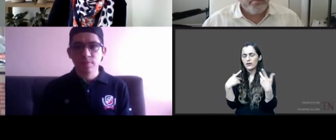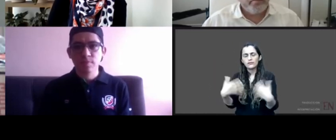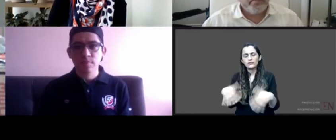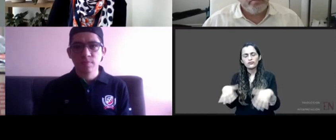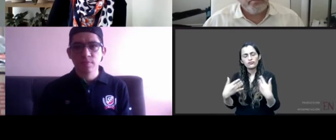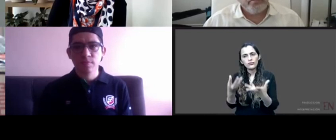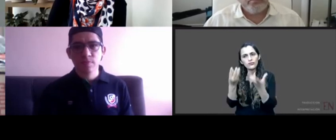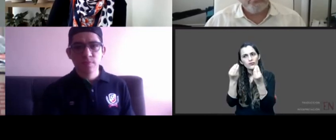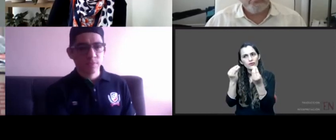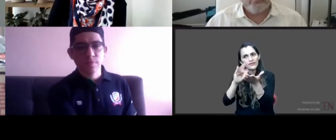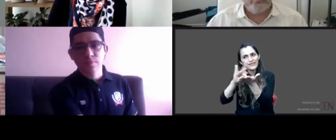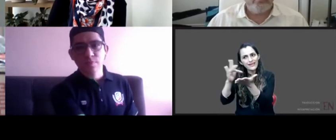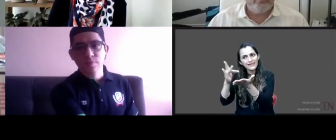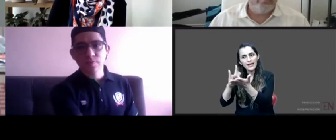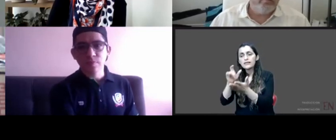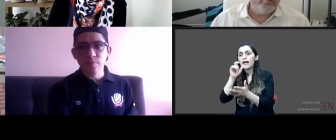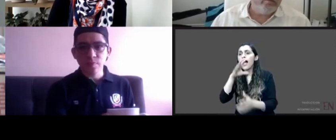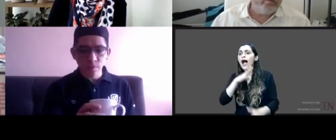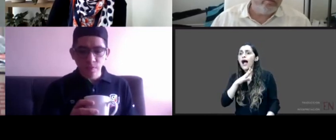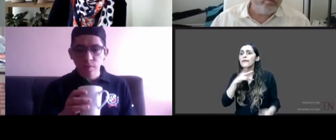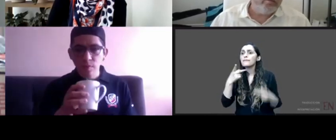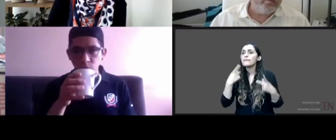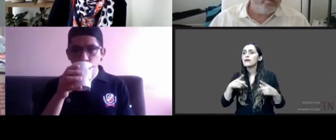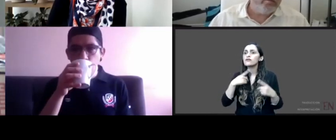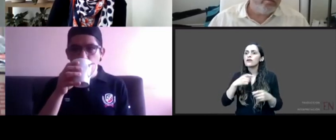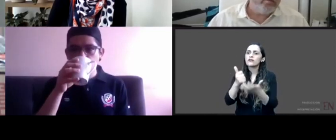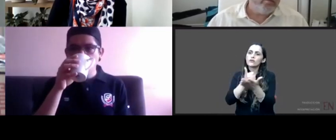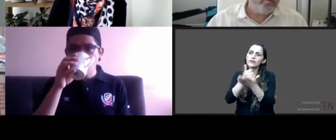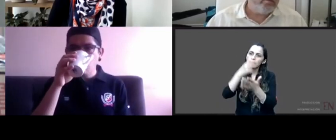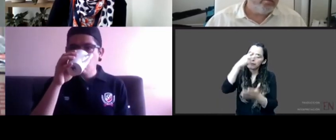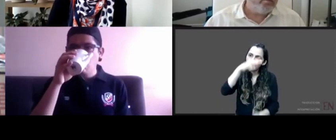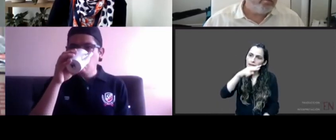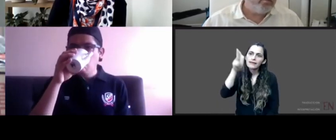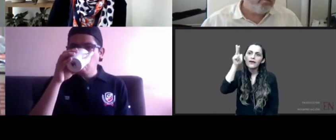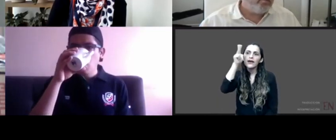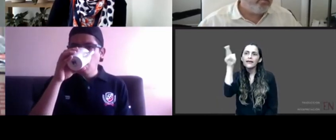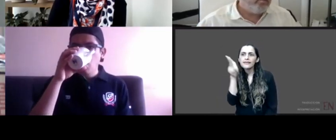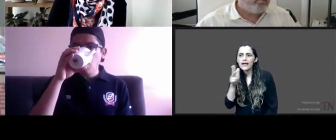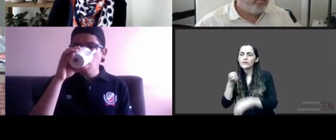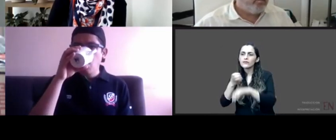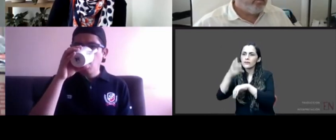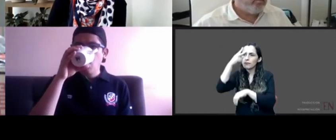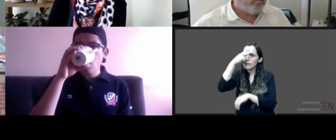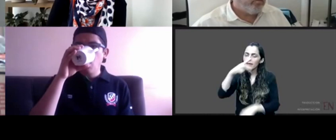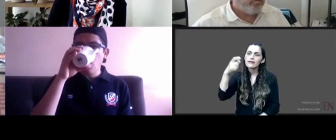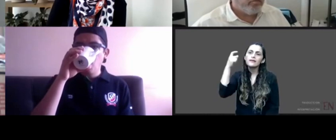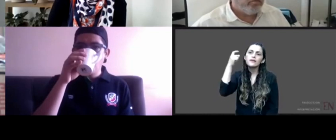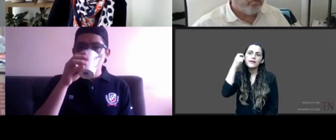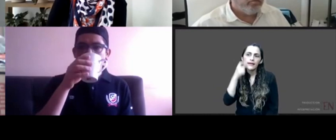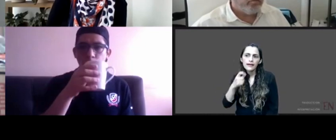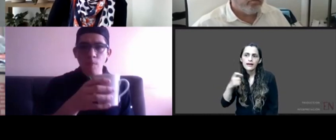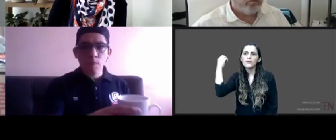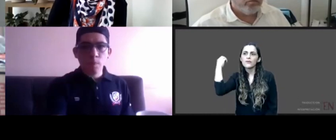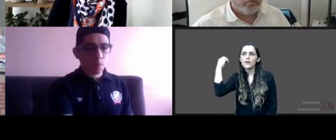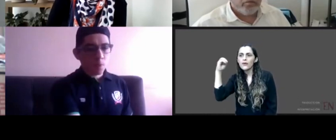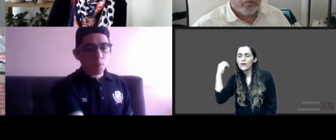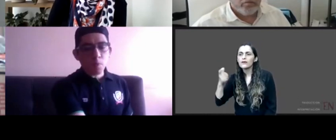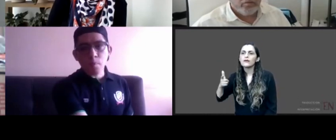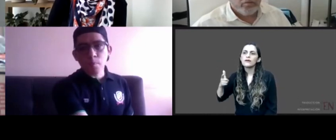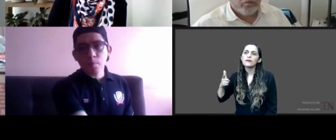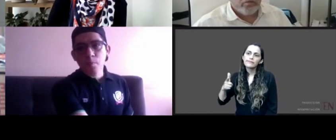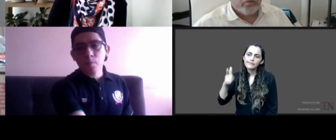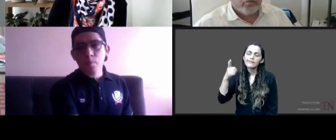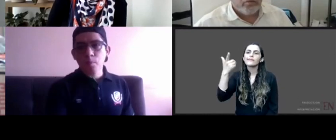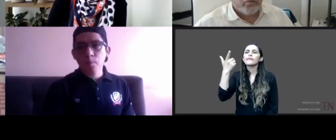siguen de los estados de Hidalgo, Veracruz, Ciudad de México, Estado de México, Guerrero, Oaxaca, Morelos, Guanajuato,